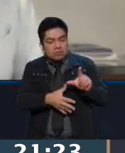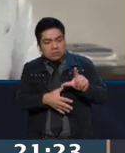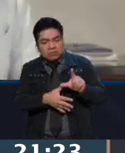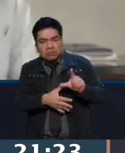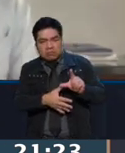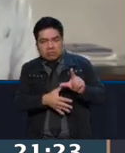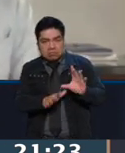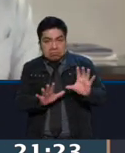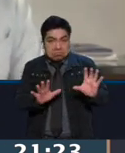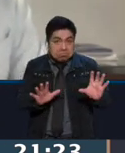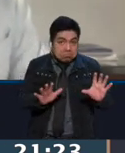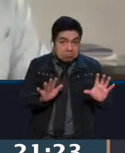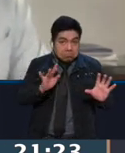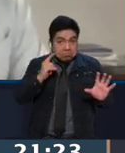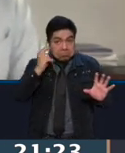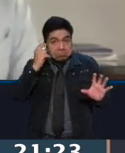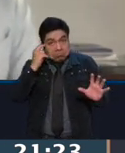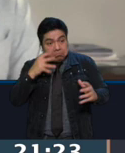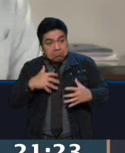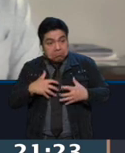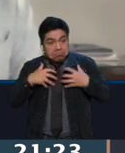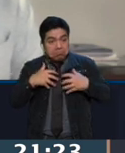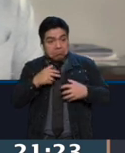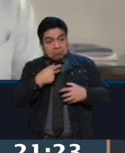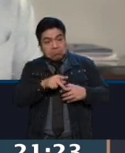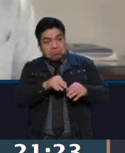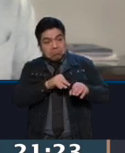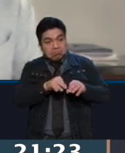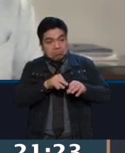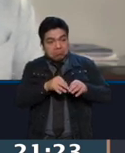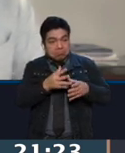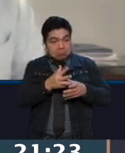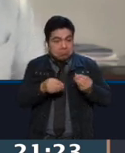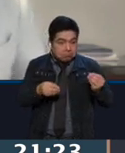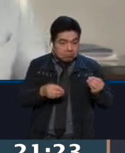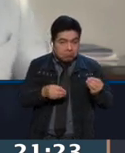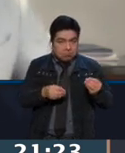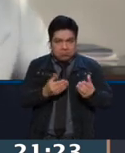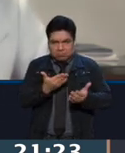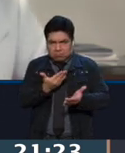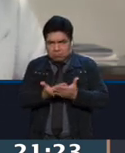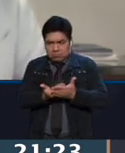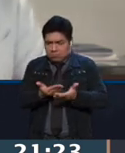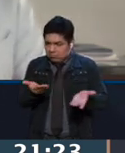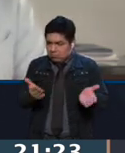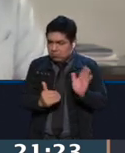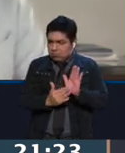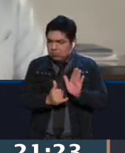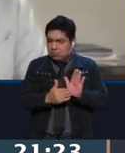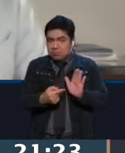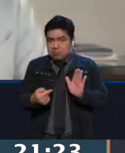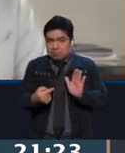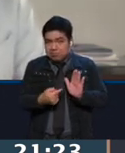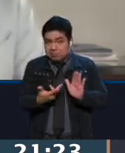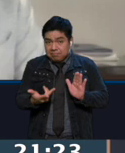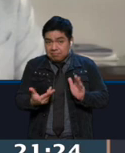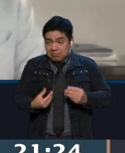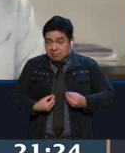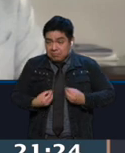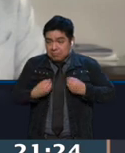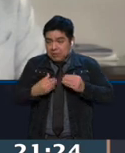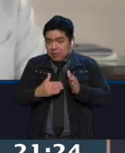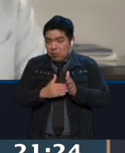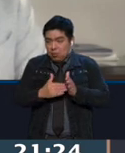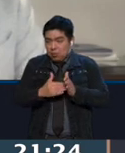pues a lo mejor se enojarían mucho si les dijeran que su trabajo realmente no existe. Es un trabajo que está documentado, que impactó la vida de millones